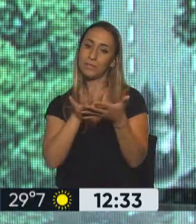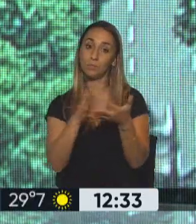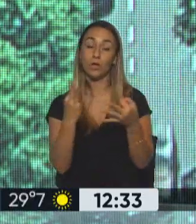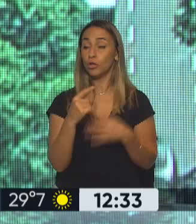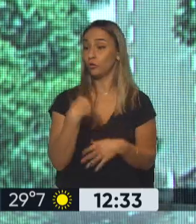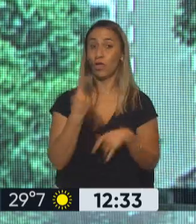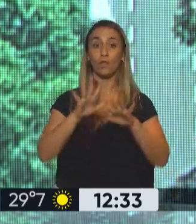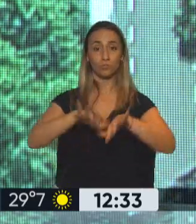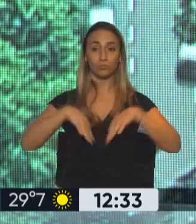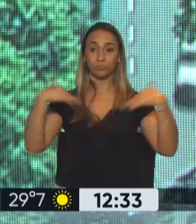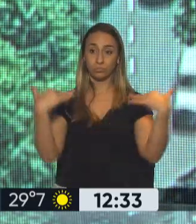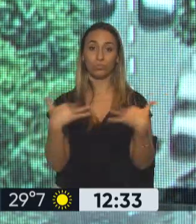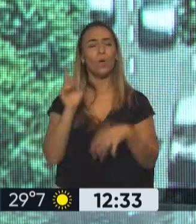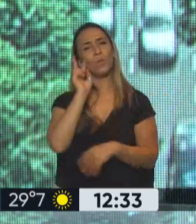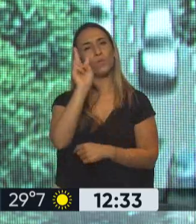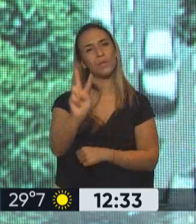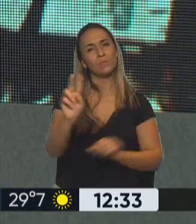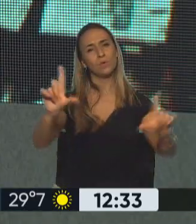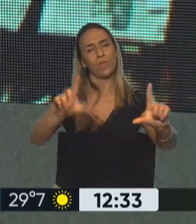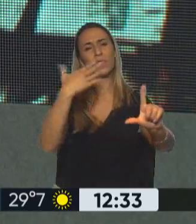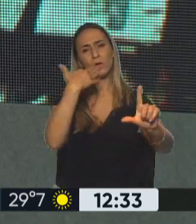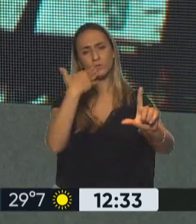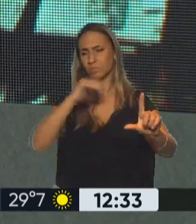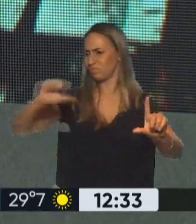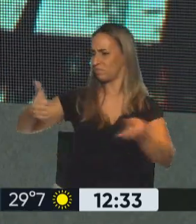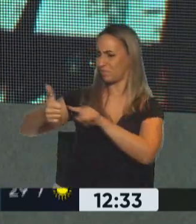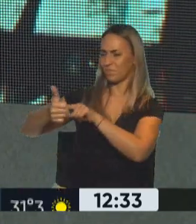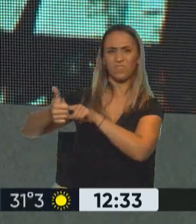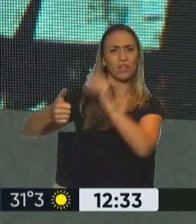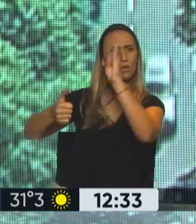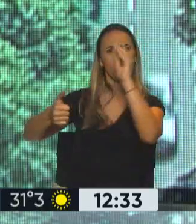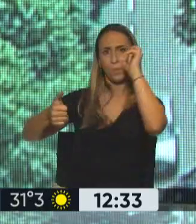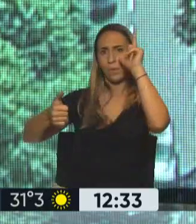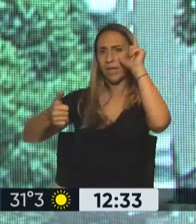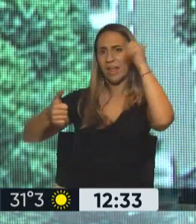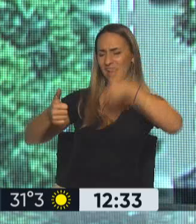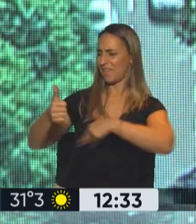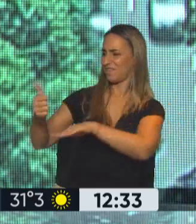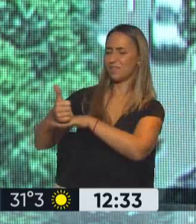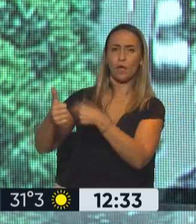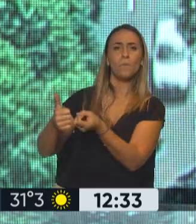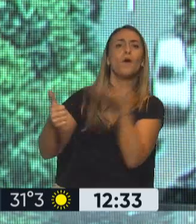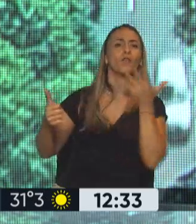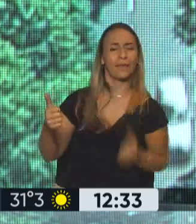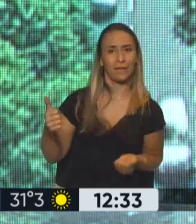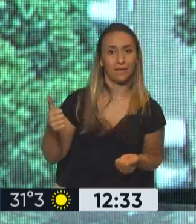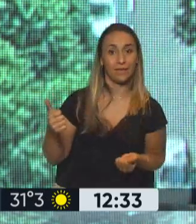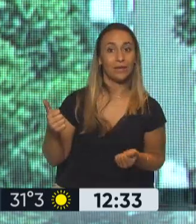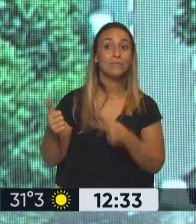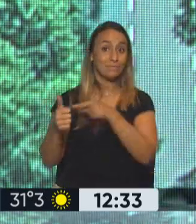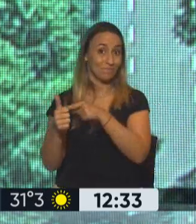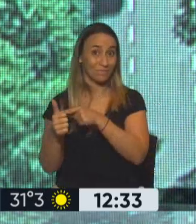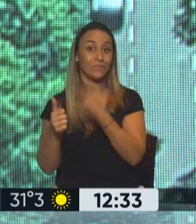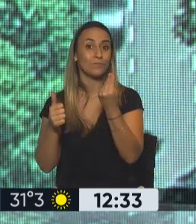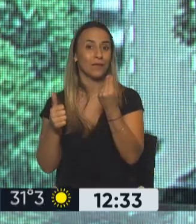todos viendo el discurso. ¿Por qué está Belén ahí? ¿Por qué está Belén ahí? ¿Por qué vale la pena recuperar ese tipo de historia? Porque la une con 2 cosas.